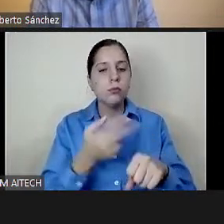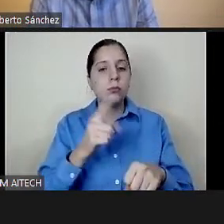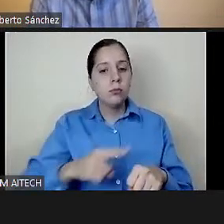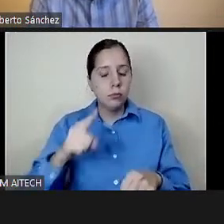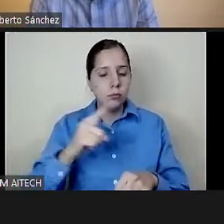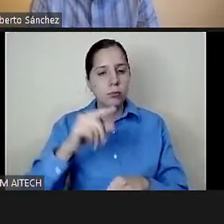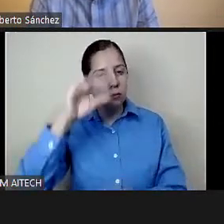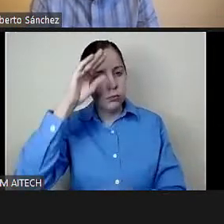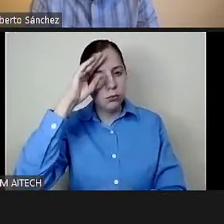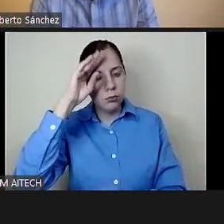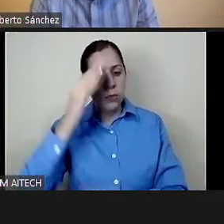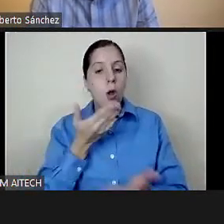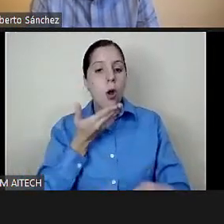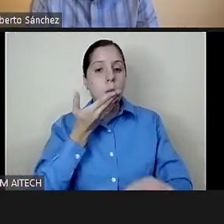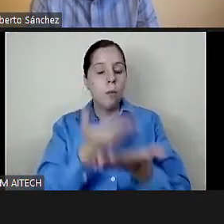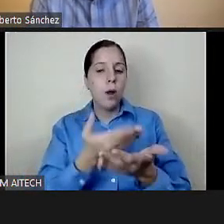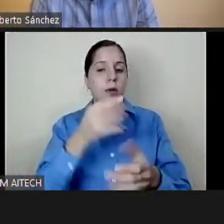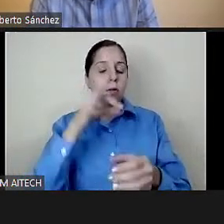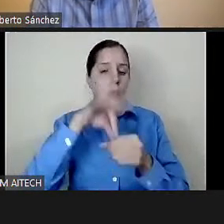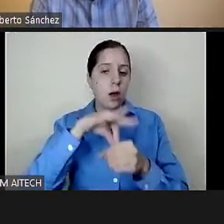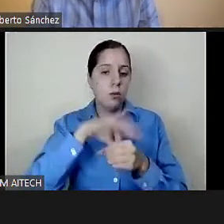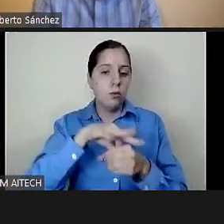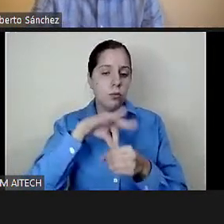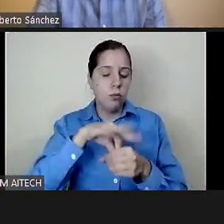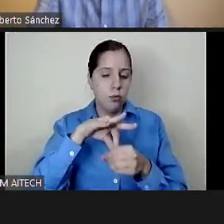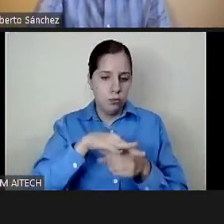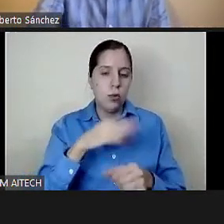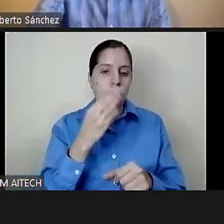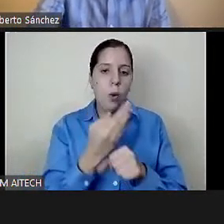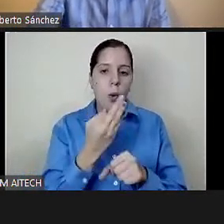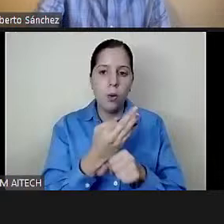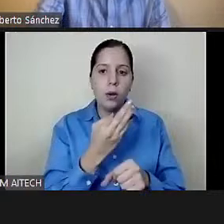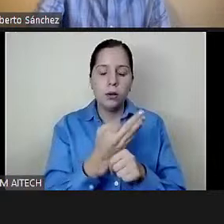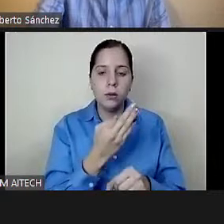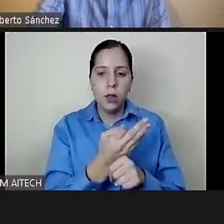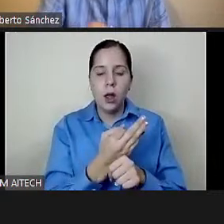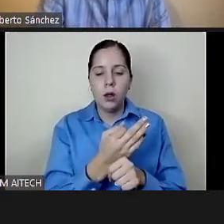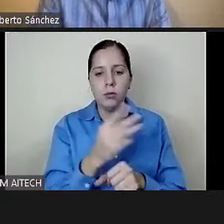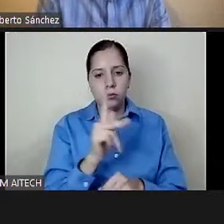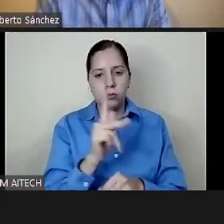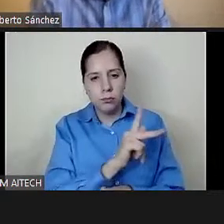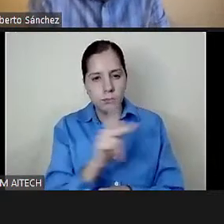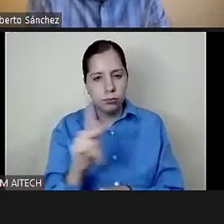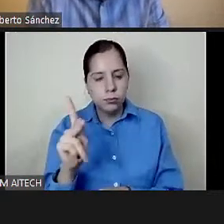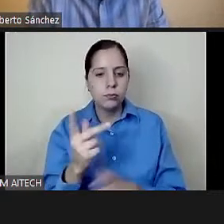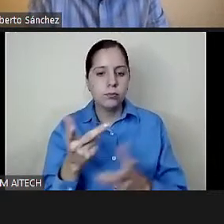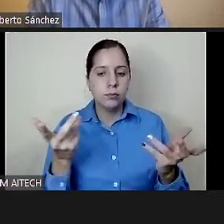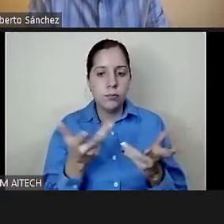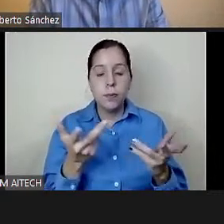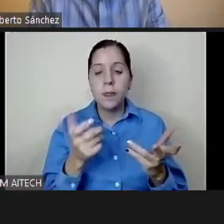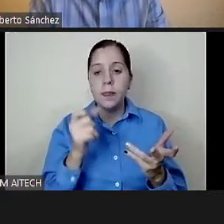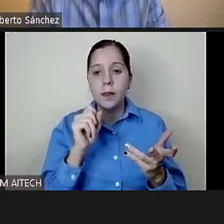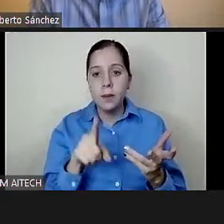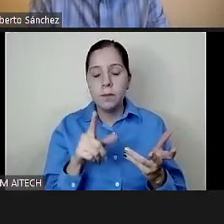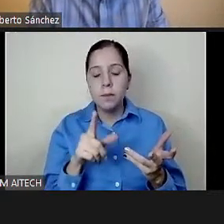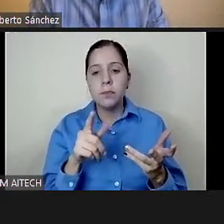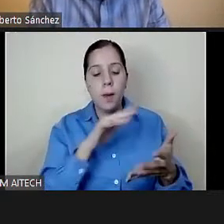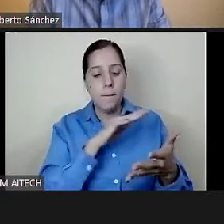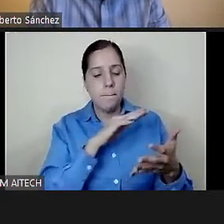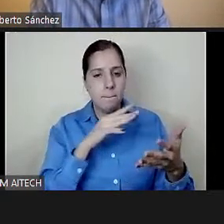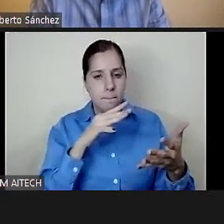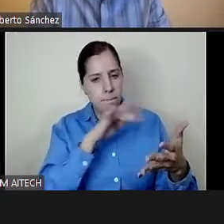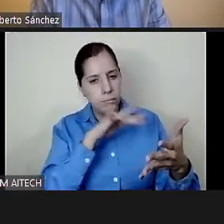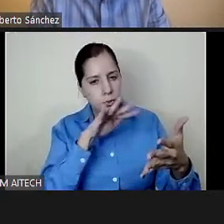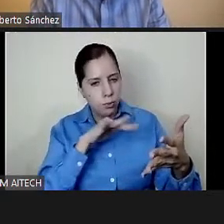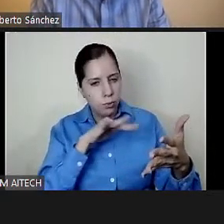la propuesta de que la votación dentro de la presente sesión sea tomada de forma nominal y también consultar la dispensa de la lectura de los documentos